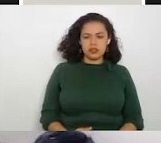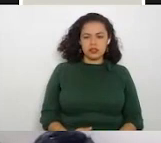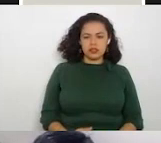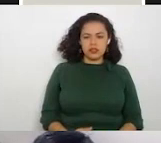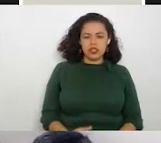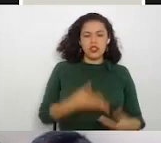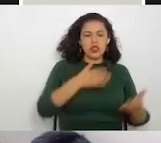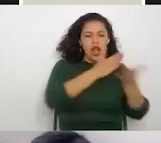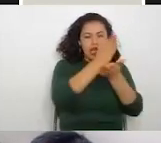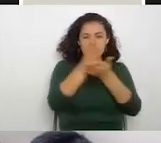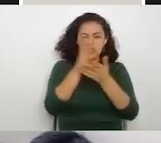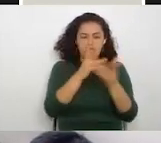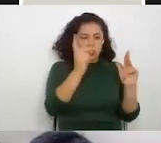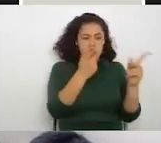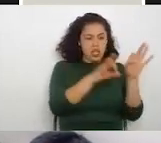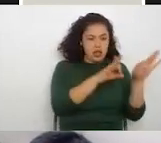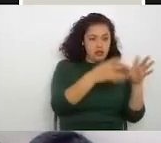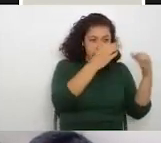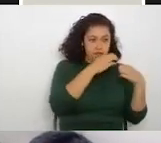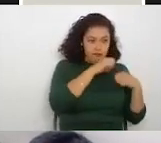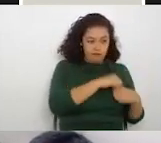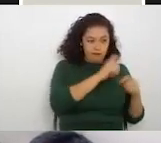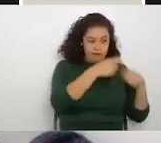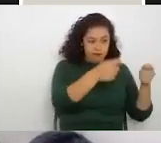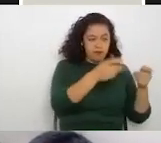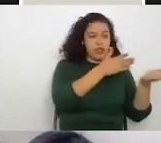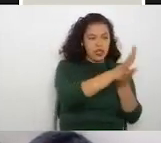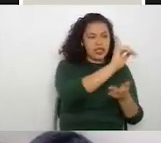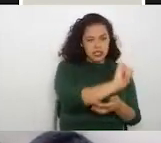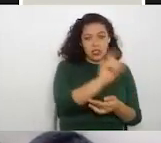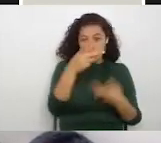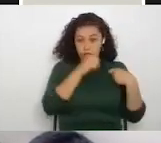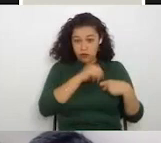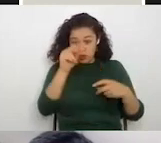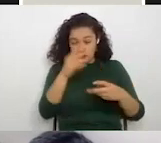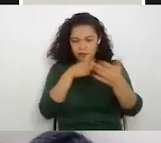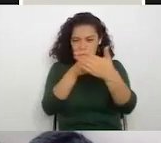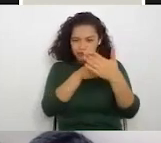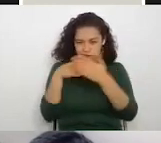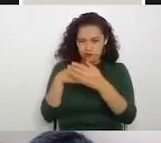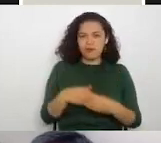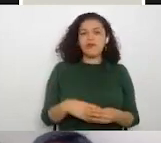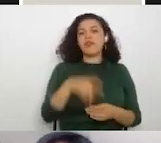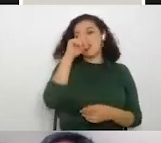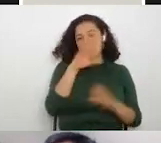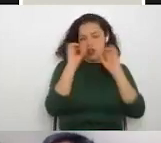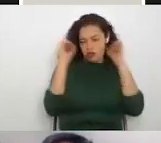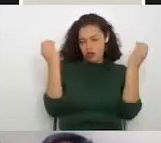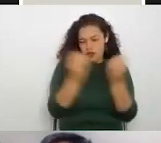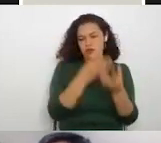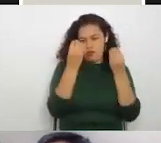y responsabilidades. Que también es importante decir que en muchas organizaciones pues se